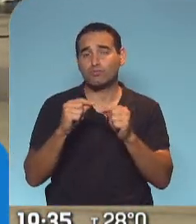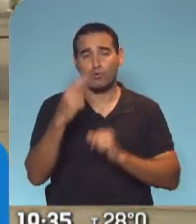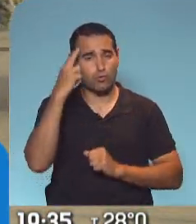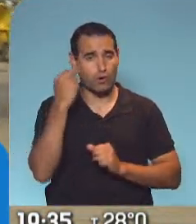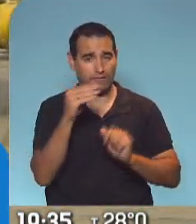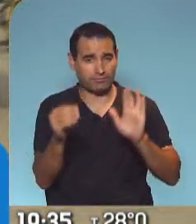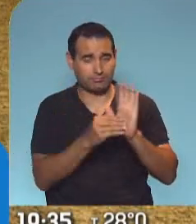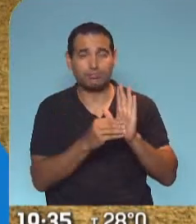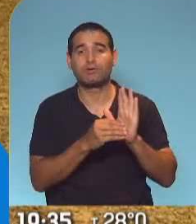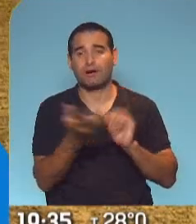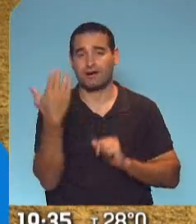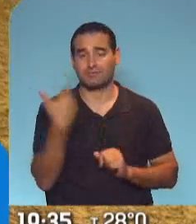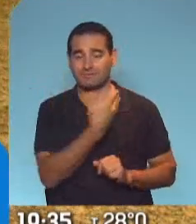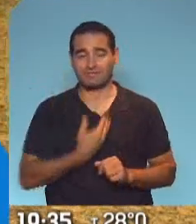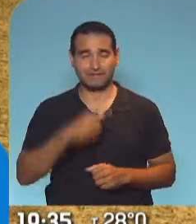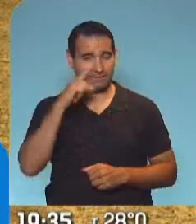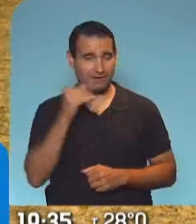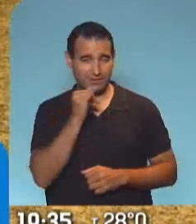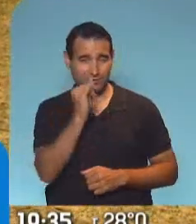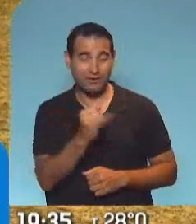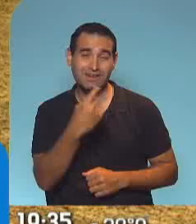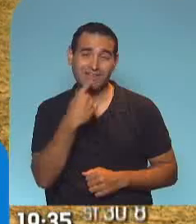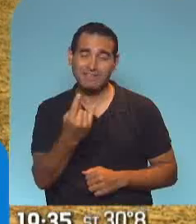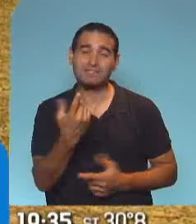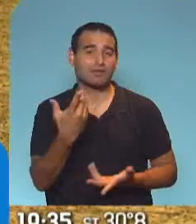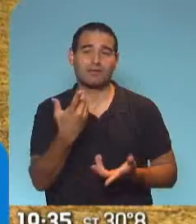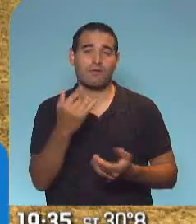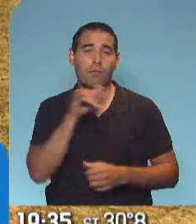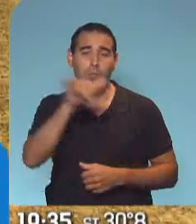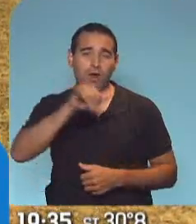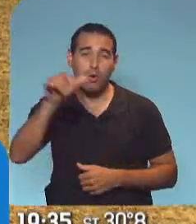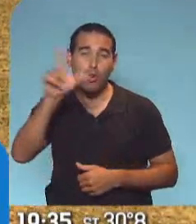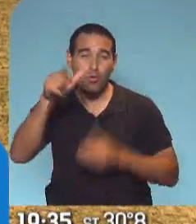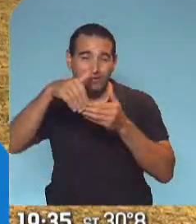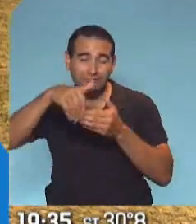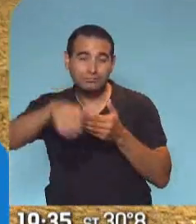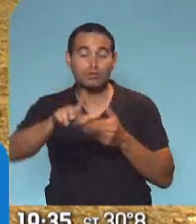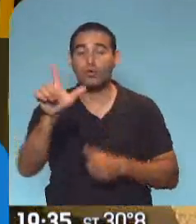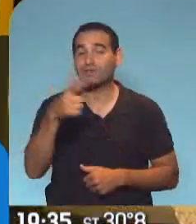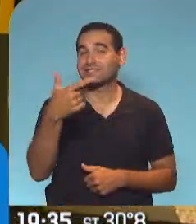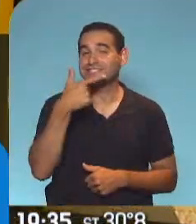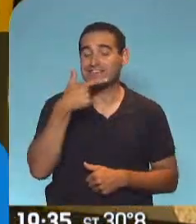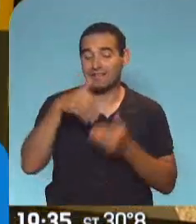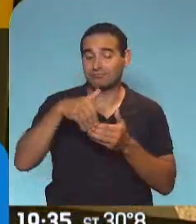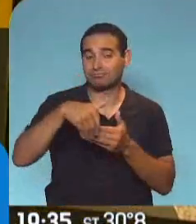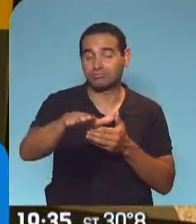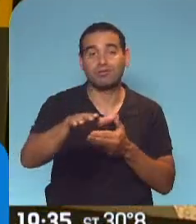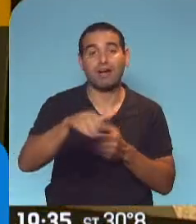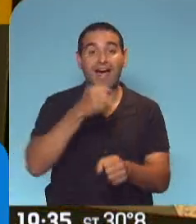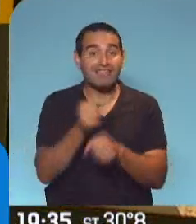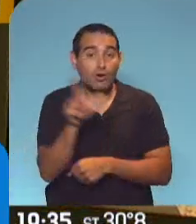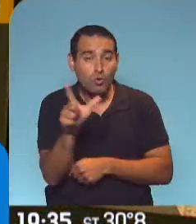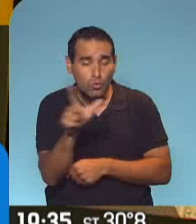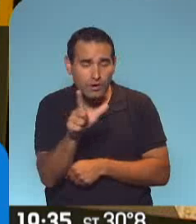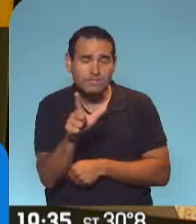dictó el presidente Fernández ayer, restringimos esas operaciones a partir del día lunes 17. Hasta el día lunes